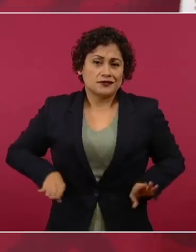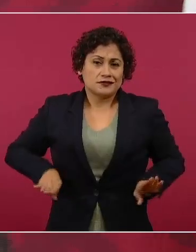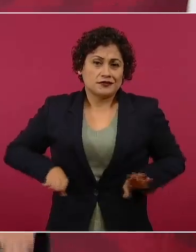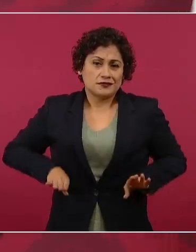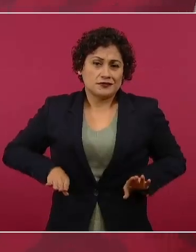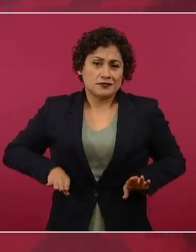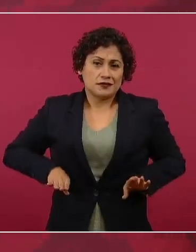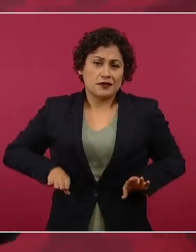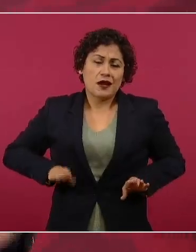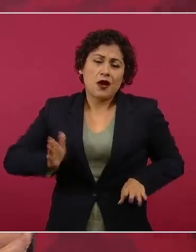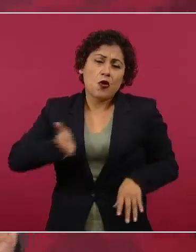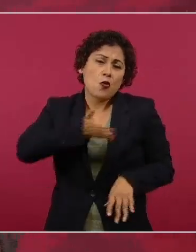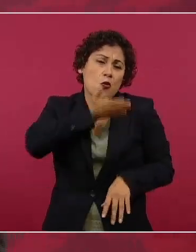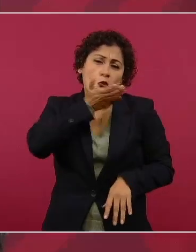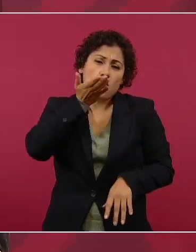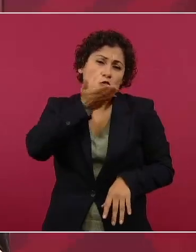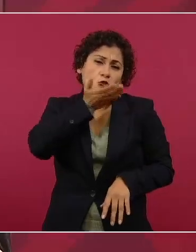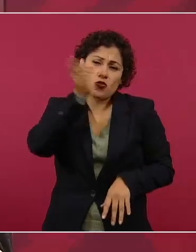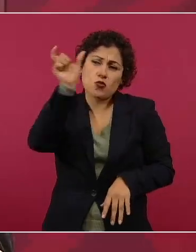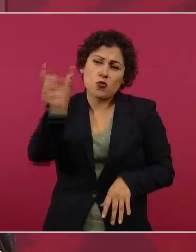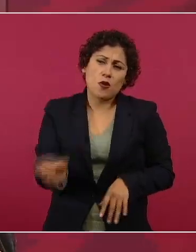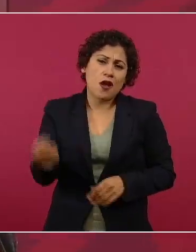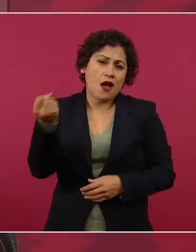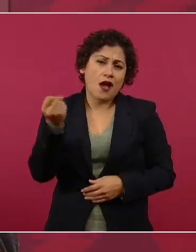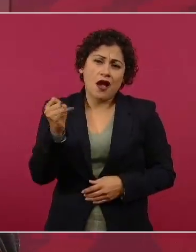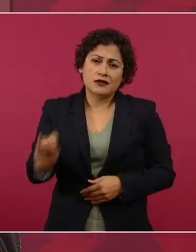a hacer ese periodismo